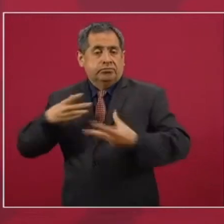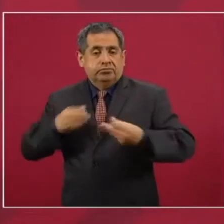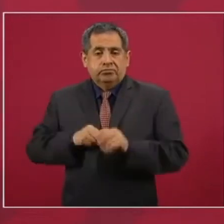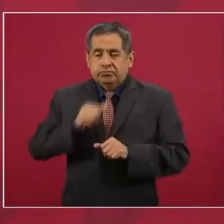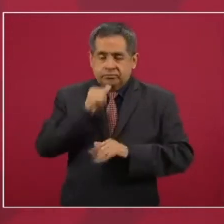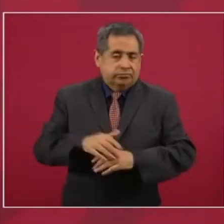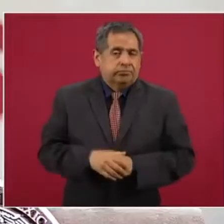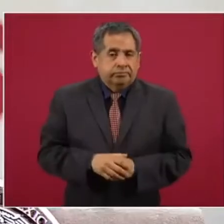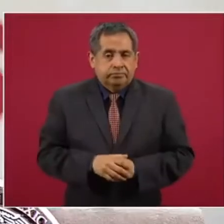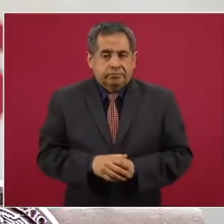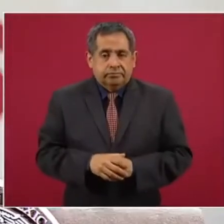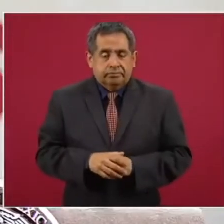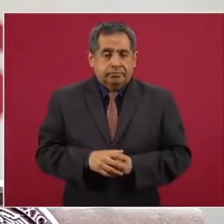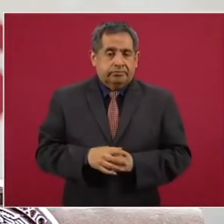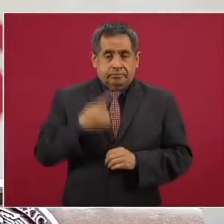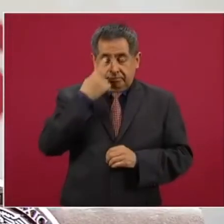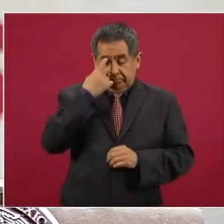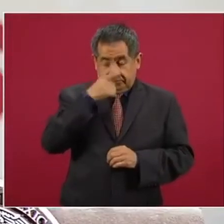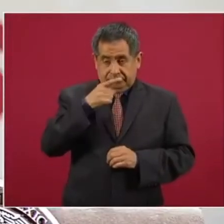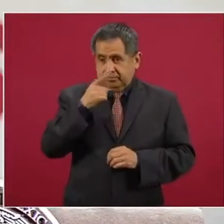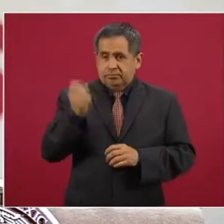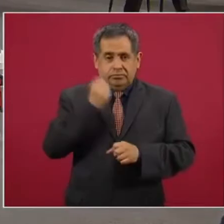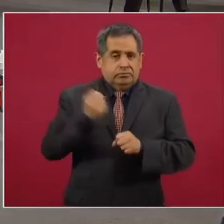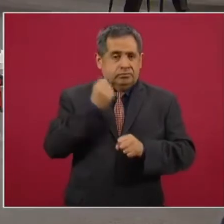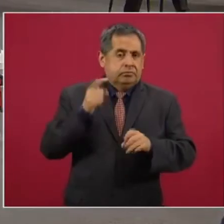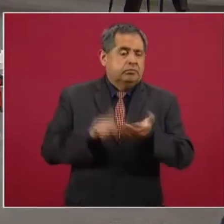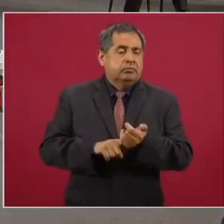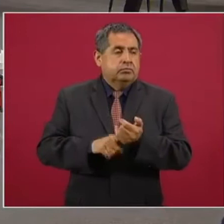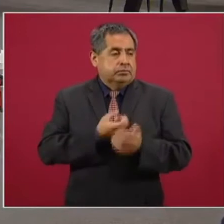casos. Afortunadamente la mayoría se recuperaron, son estos